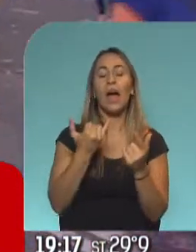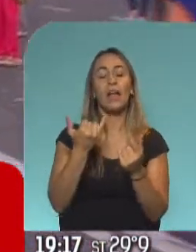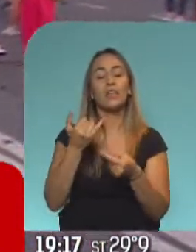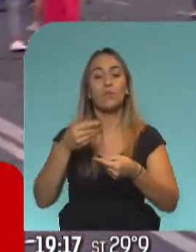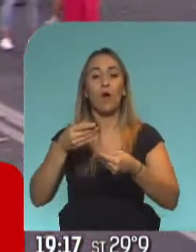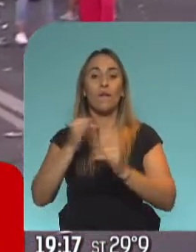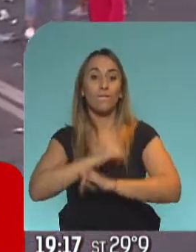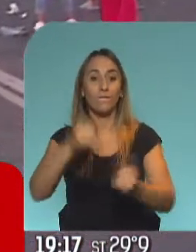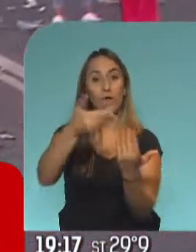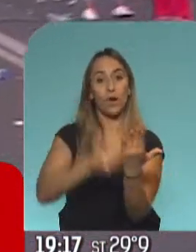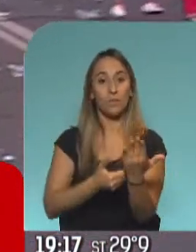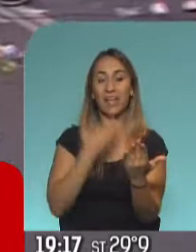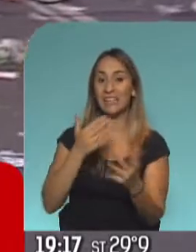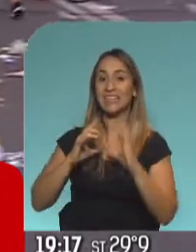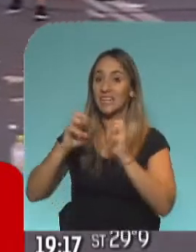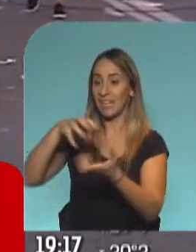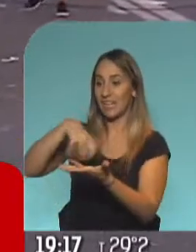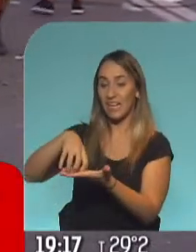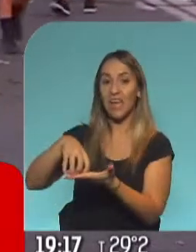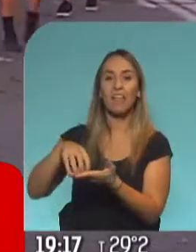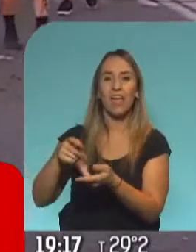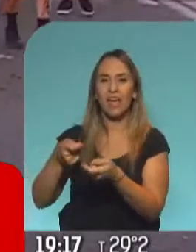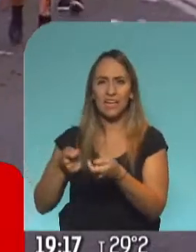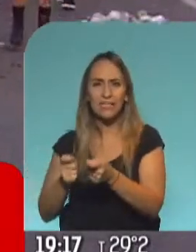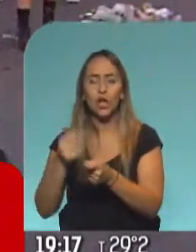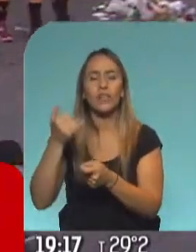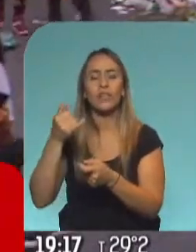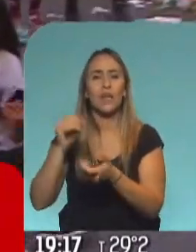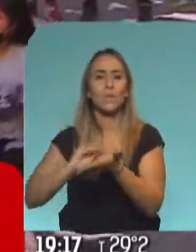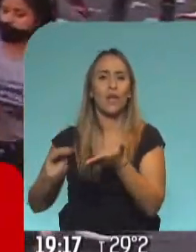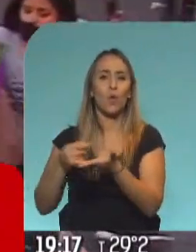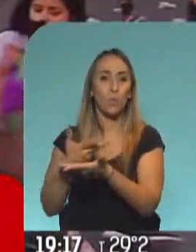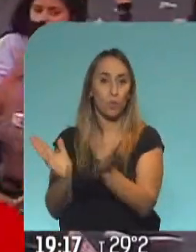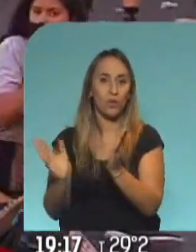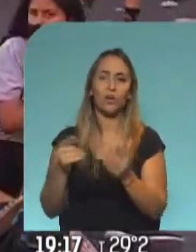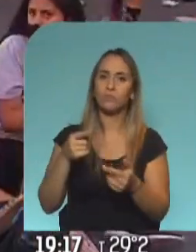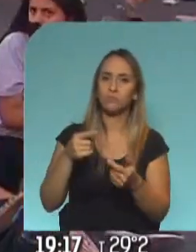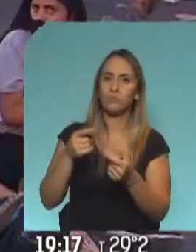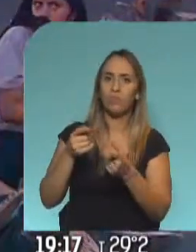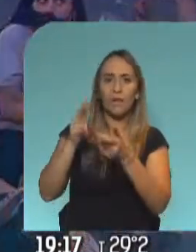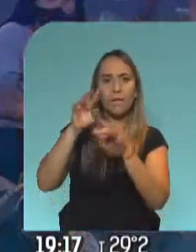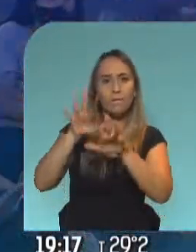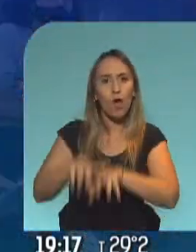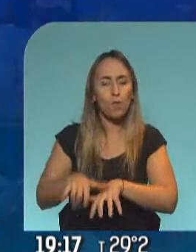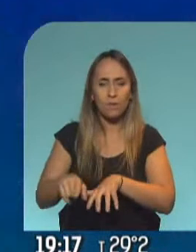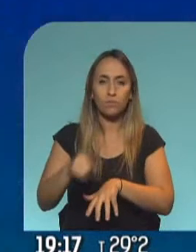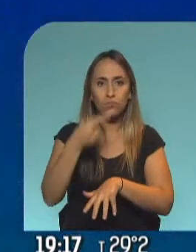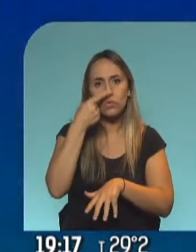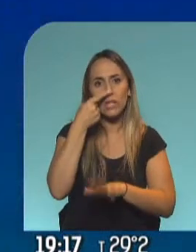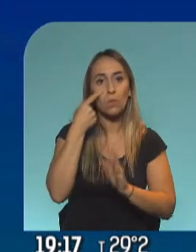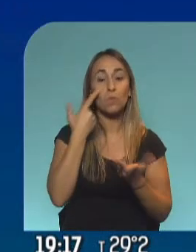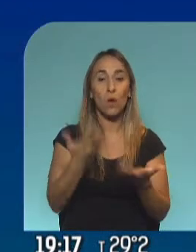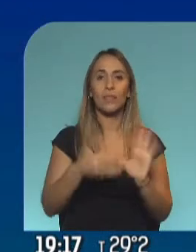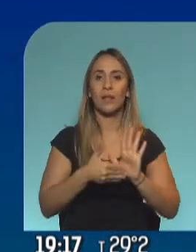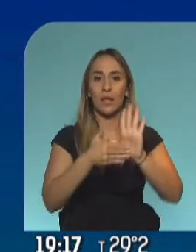de Gestión y Empleo Público al respecto, que es muy interesante y que pone en números esto, la posibilidad de